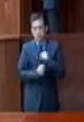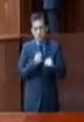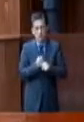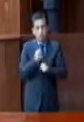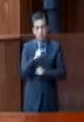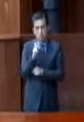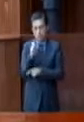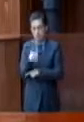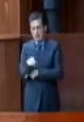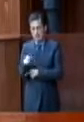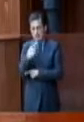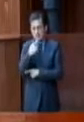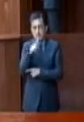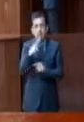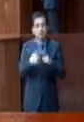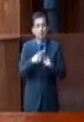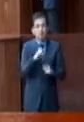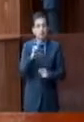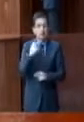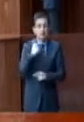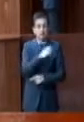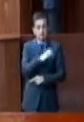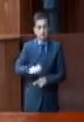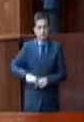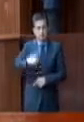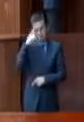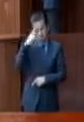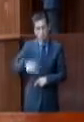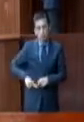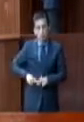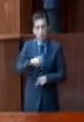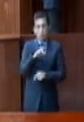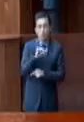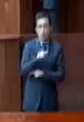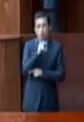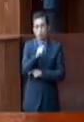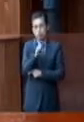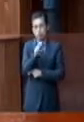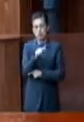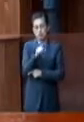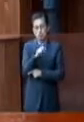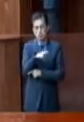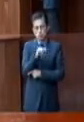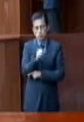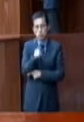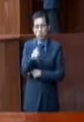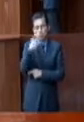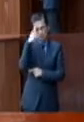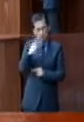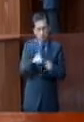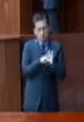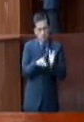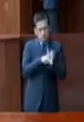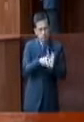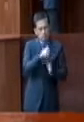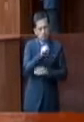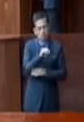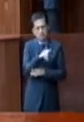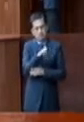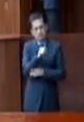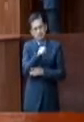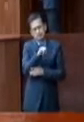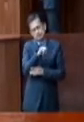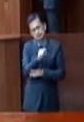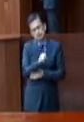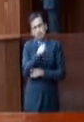su entonces candidato a la gobernatura en puebla jose antonio gali fayad y asociación periodística síntesis editores diario síntesis